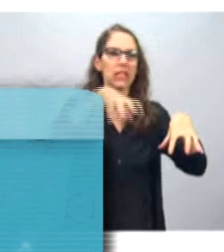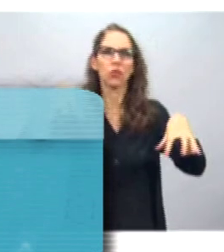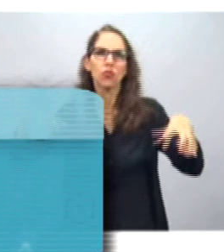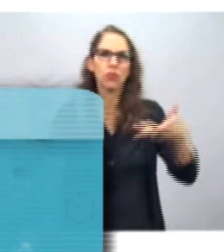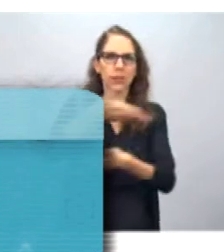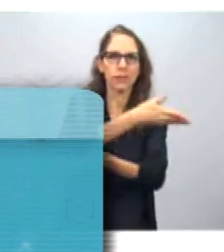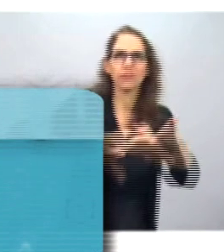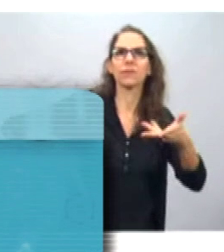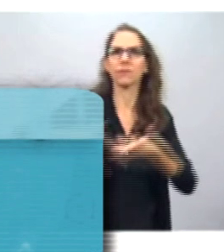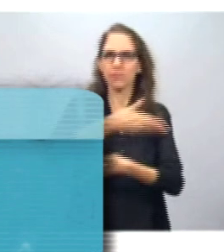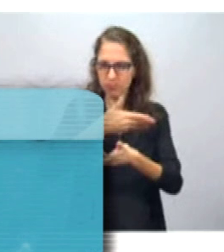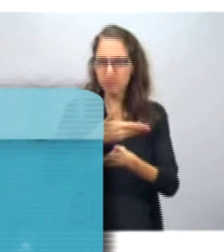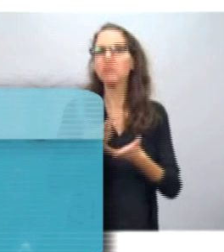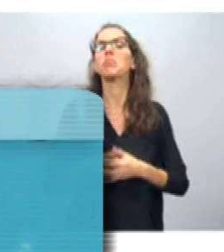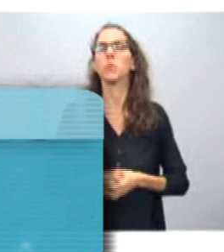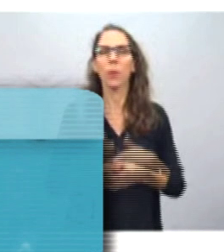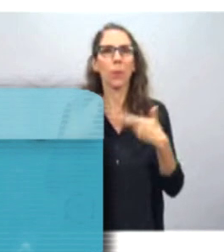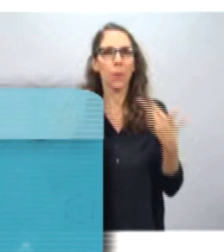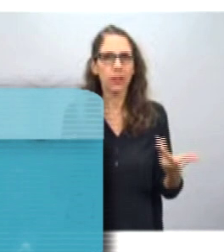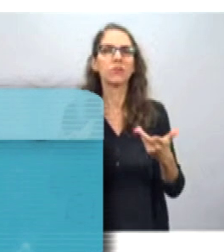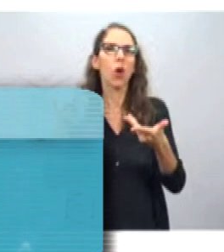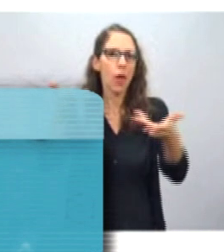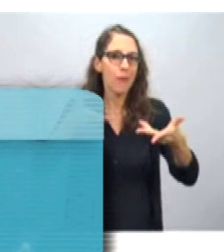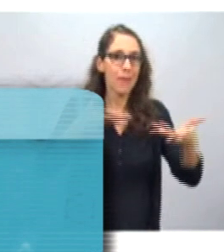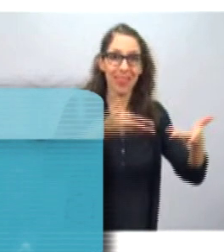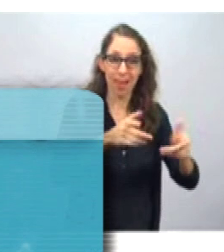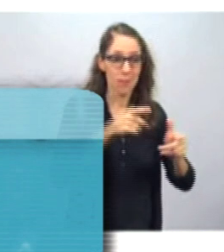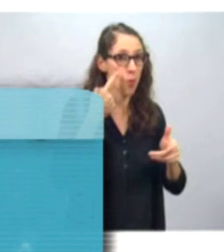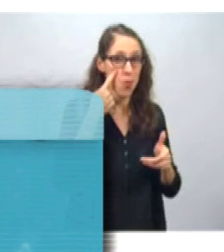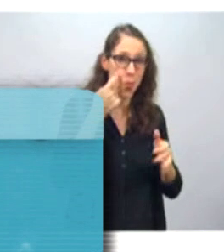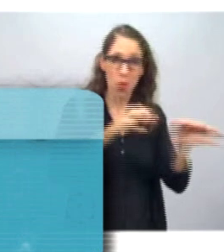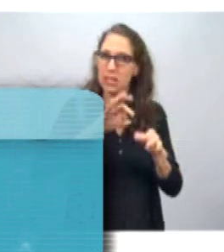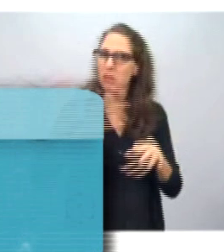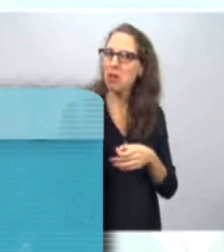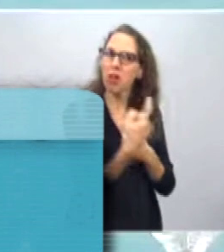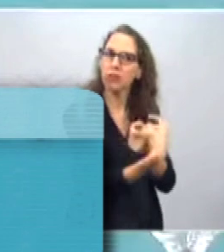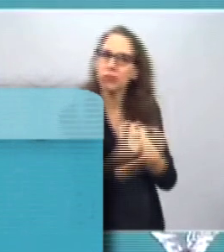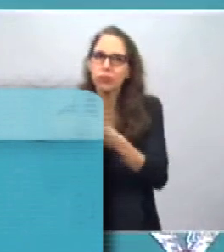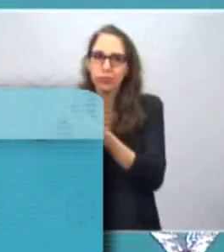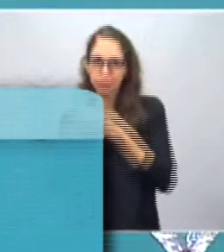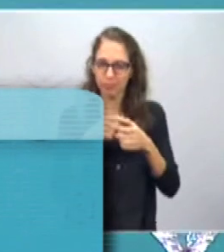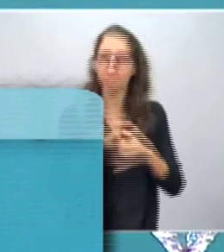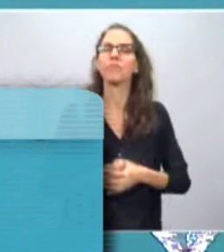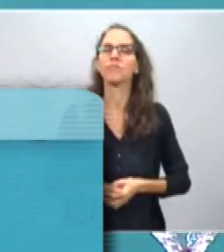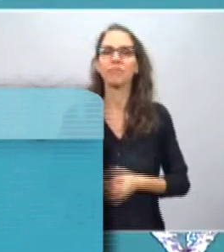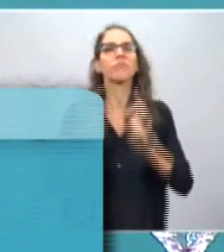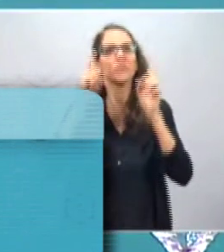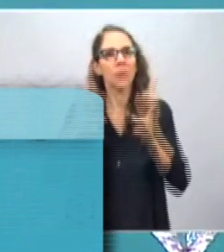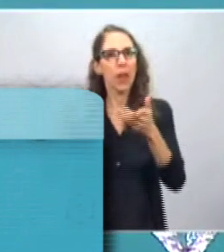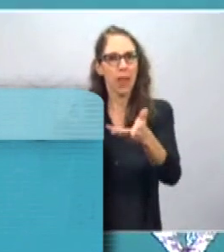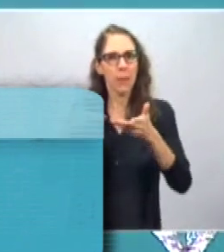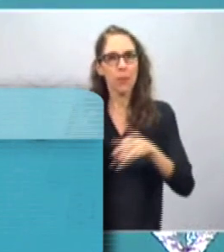instituciones. Por eso estamos invitando a todos los municipios a que adhieran a este programa. También estamos invitando a